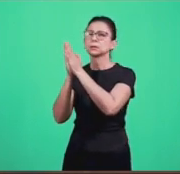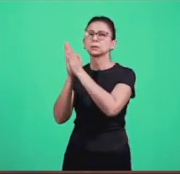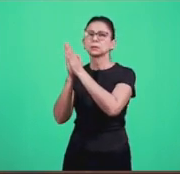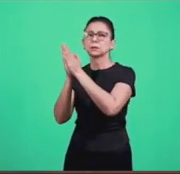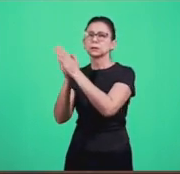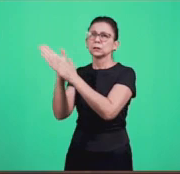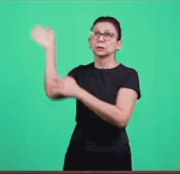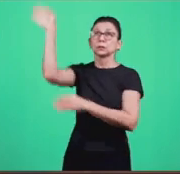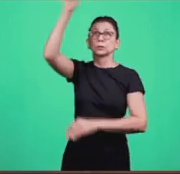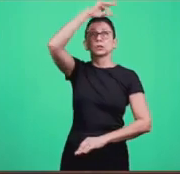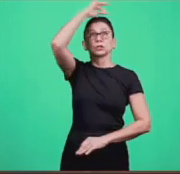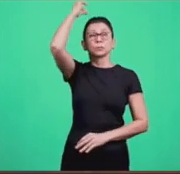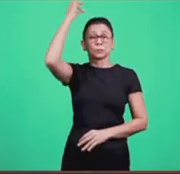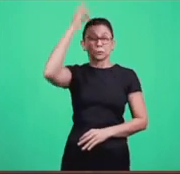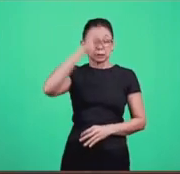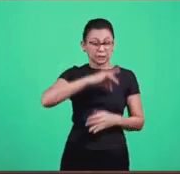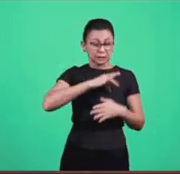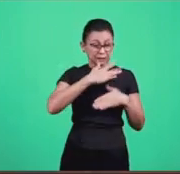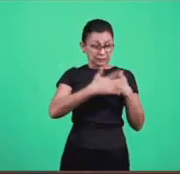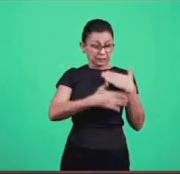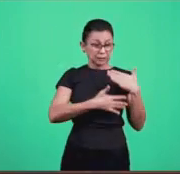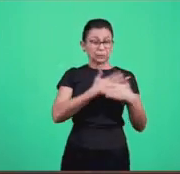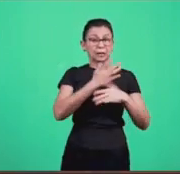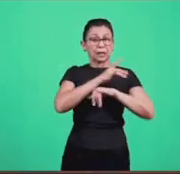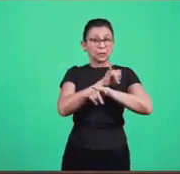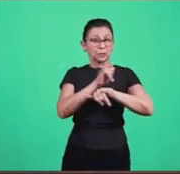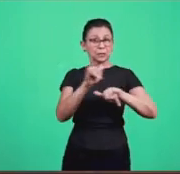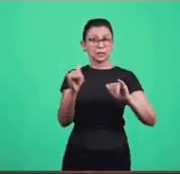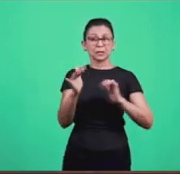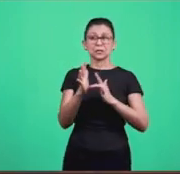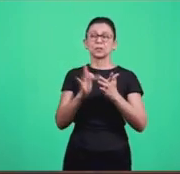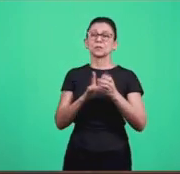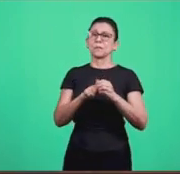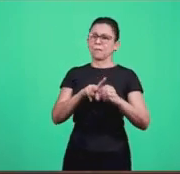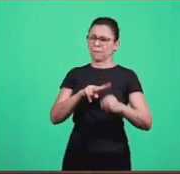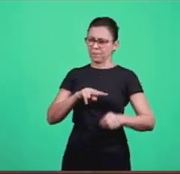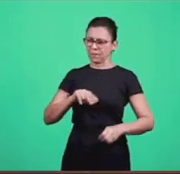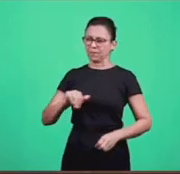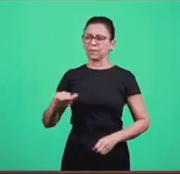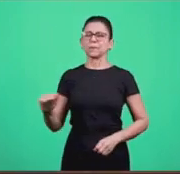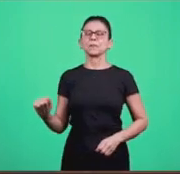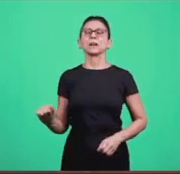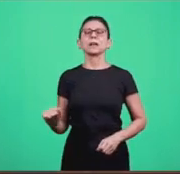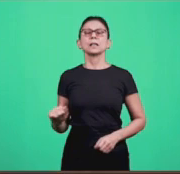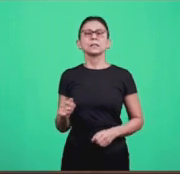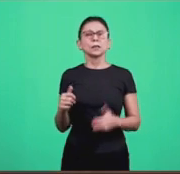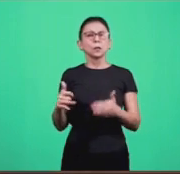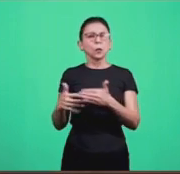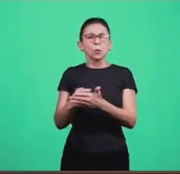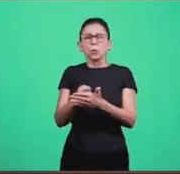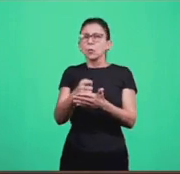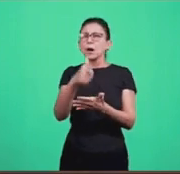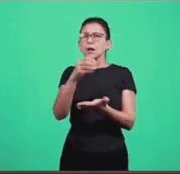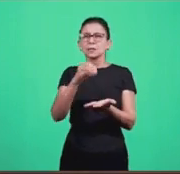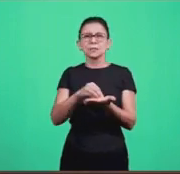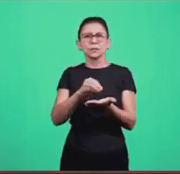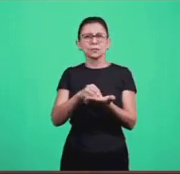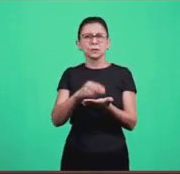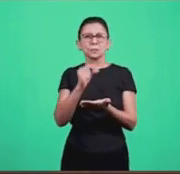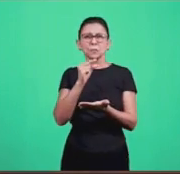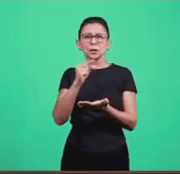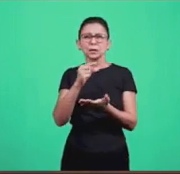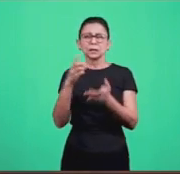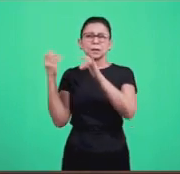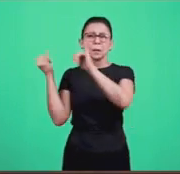que oren, que no se aparten de Él, que se llenen del Espíritu Santo y anuncien de que Jesús va a volver.